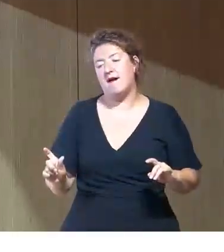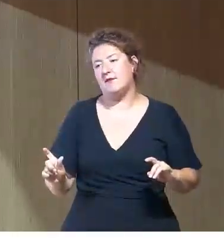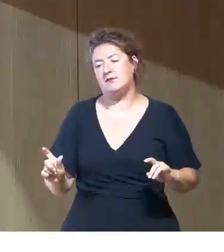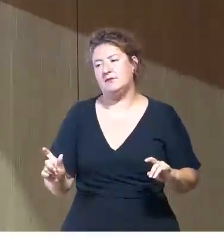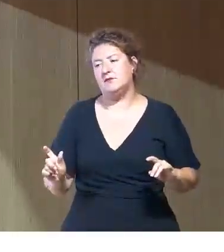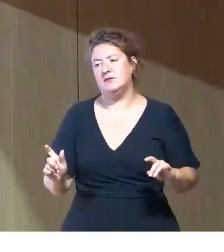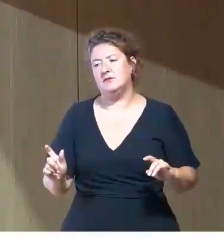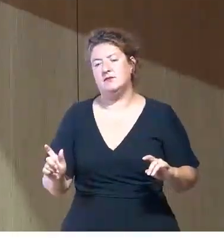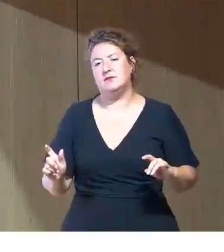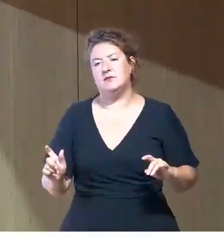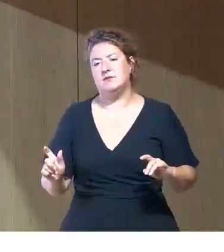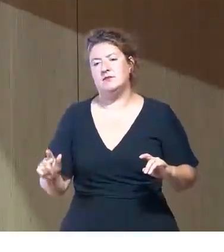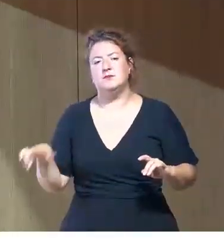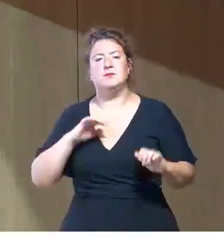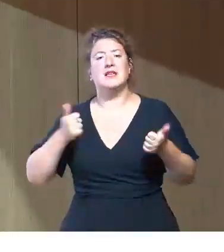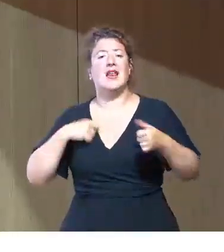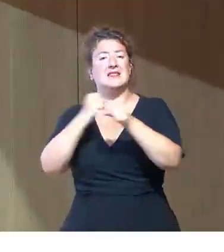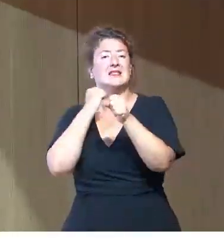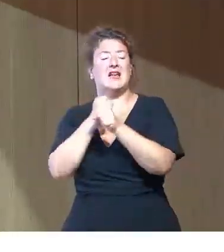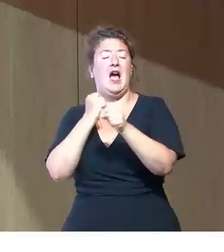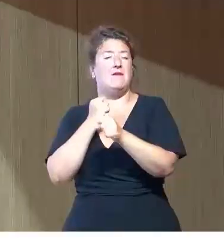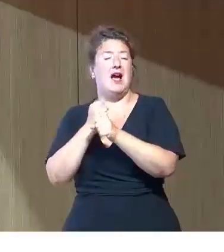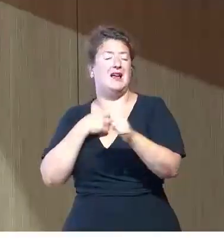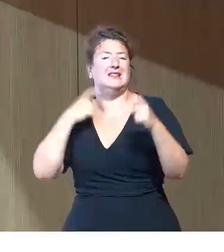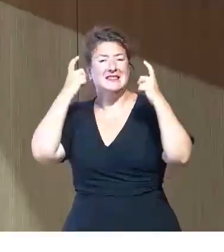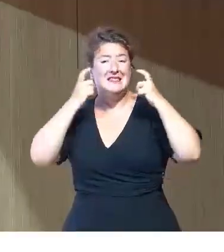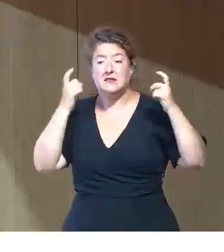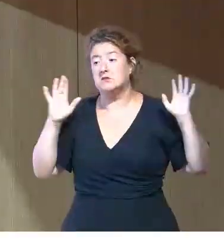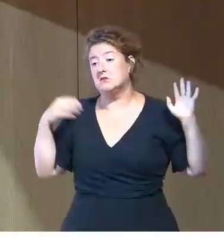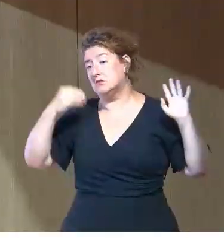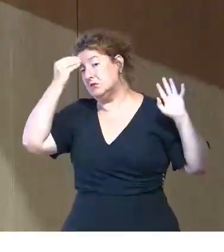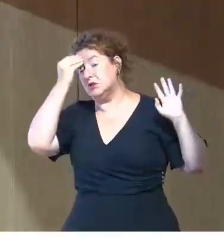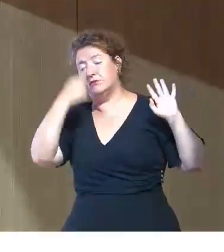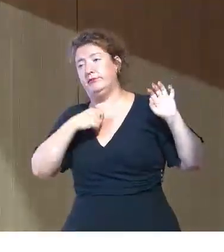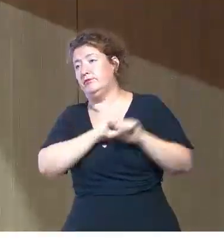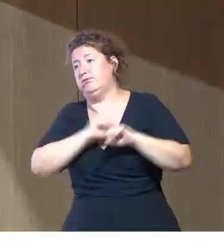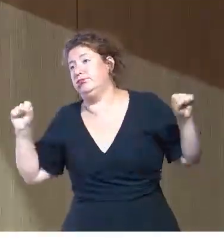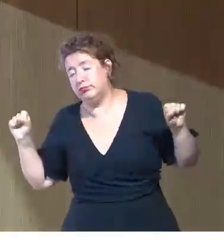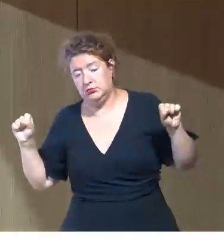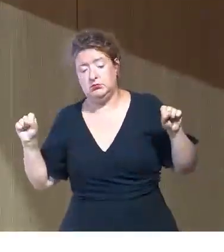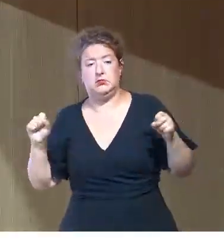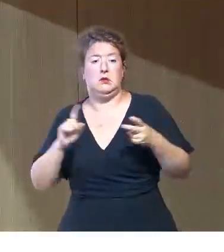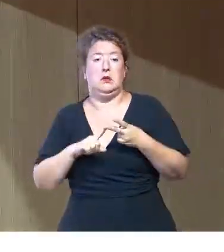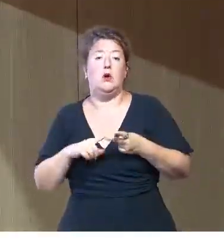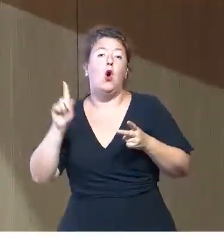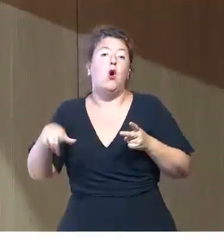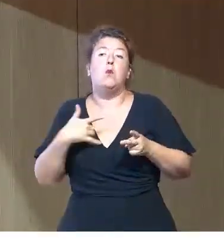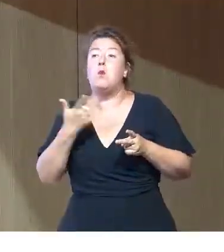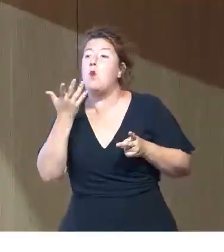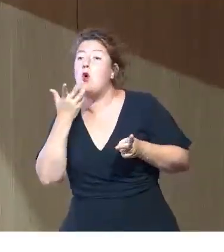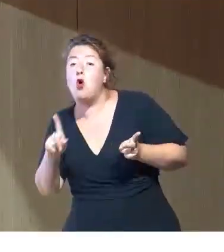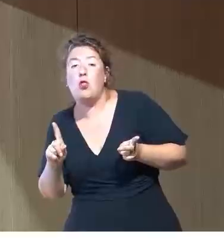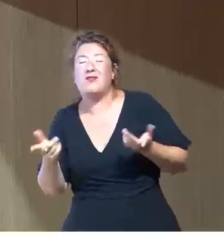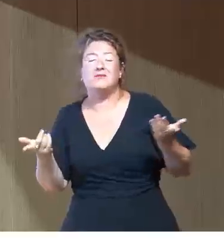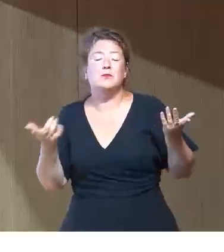incorporarse al mundo laboral si primero se le ha hecho creer que no es posible y Segundo si desconoce las